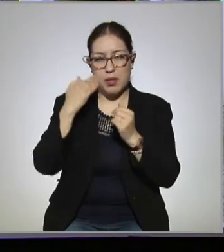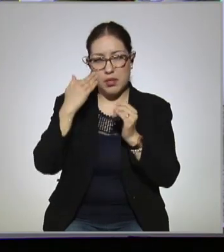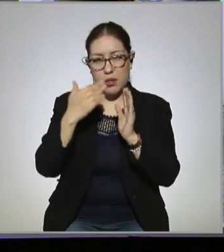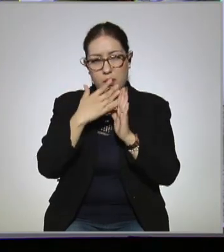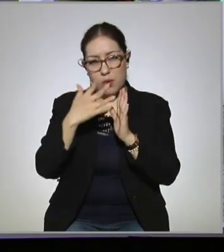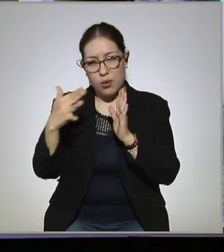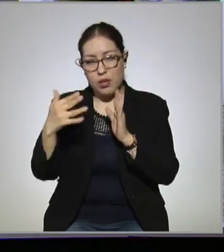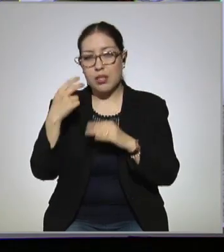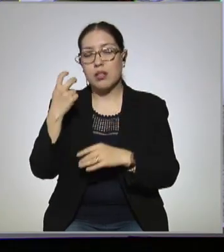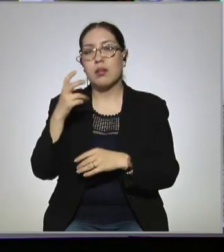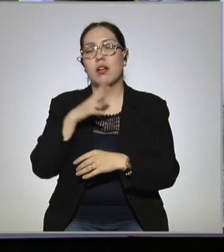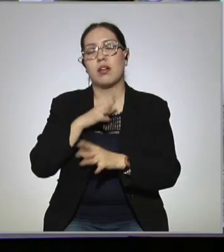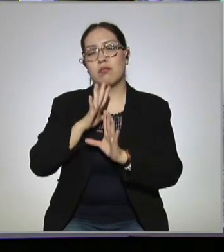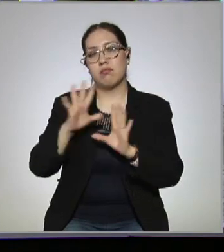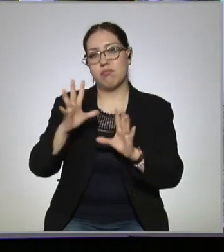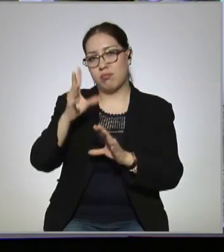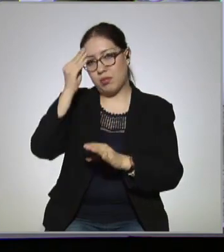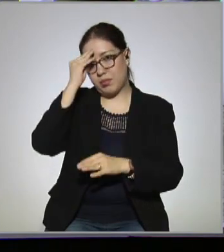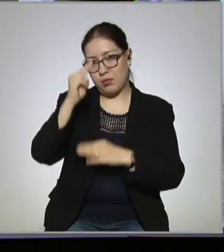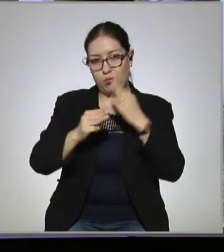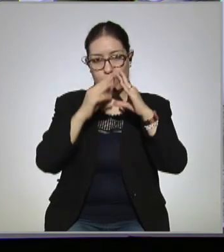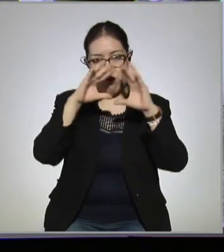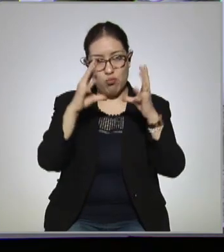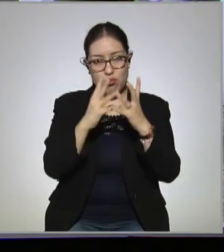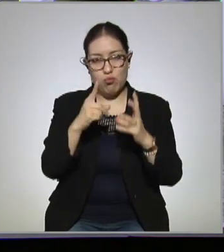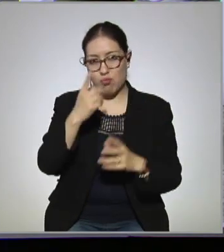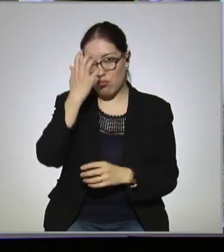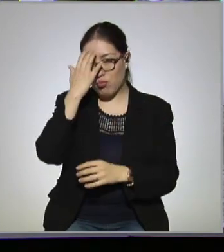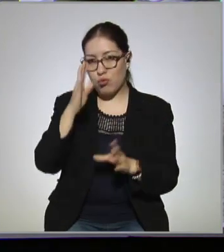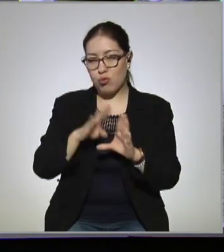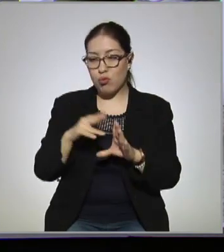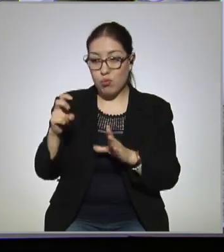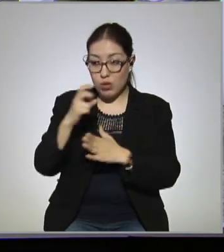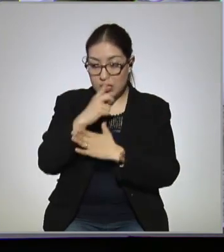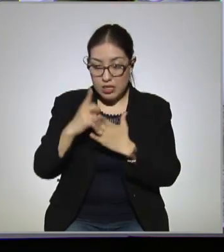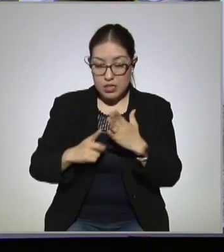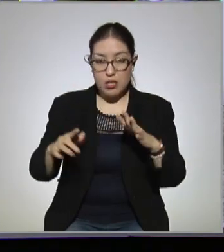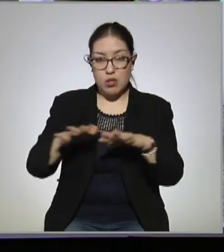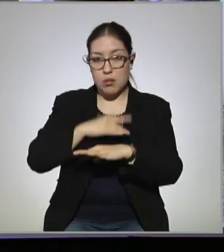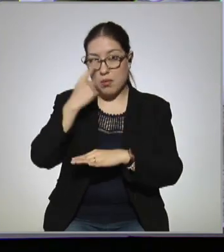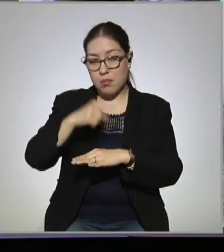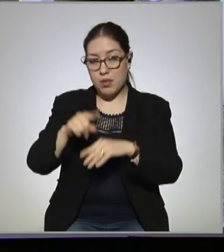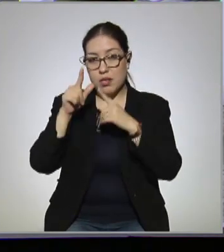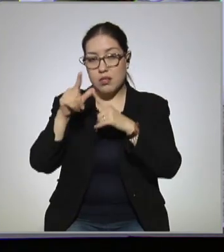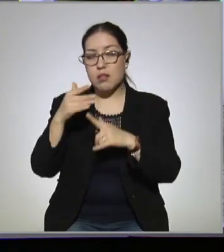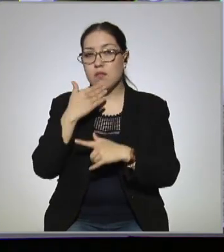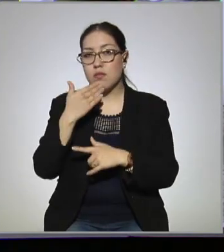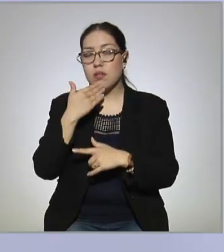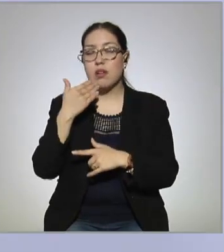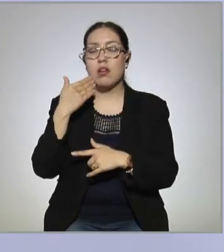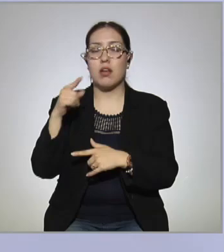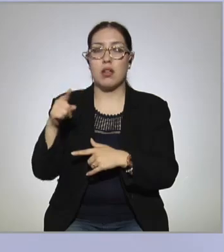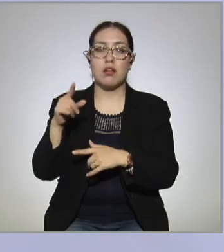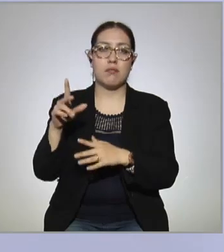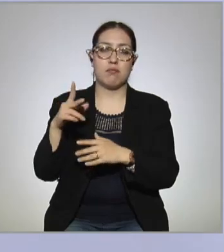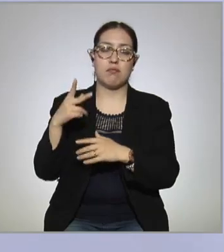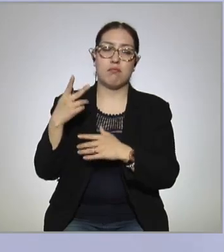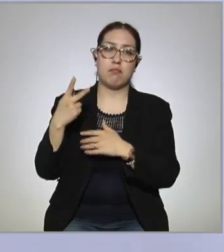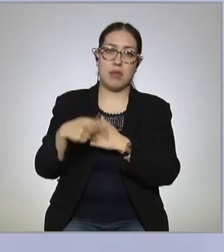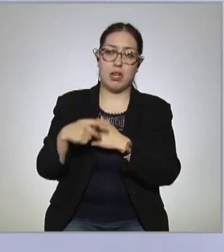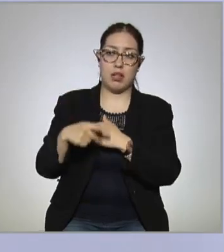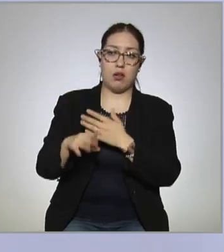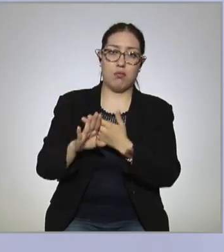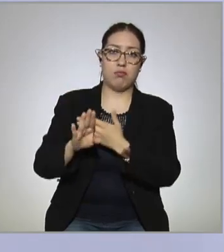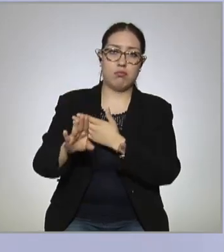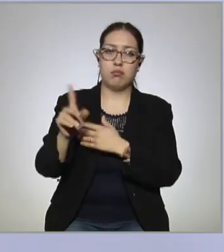Y es lo que se ha aprendido a nivel mundial, cómo ha ido cambiando el diseño para mantener la función, prevenir complicaciones. Sin embargo, se calcula que